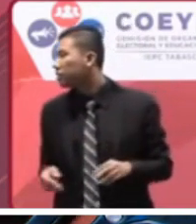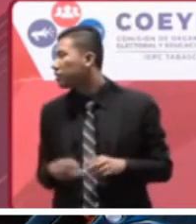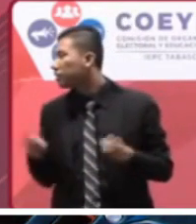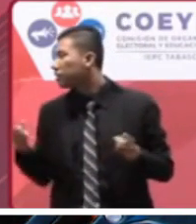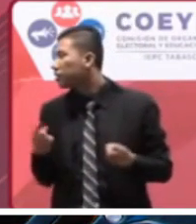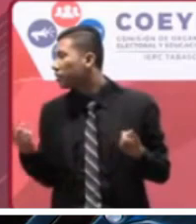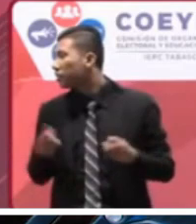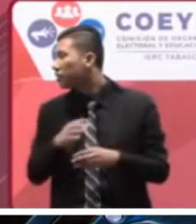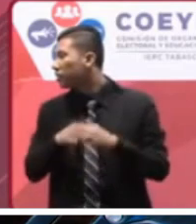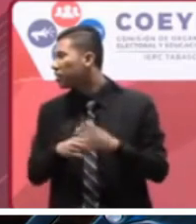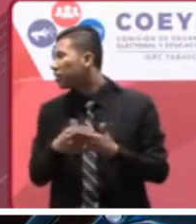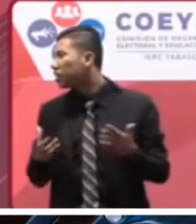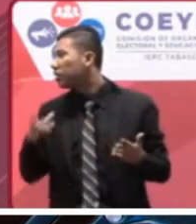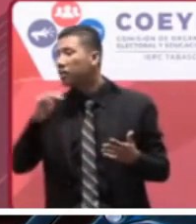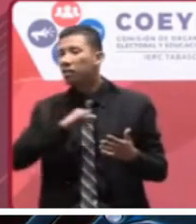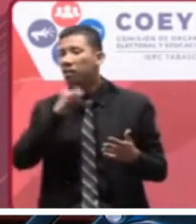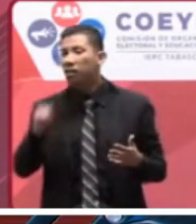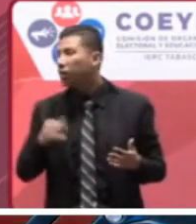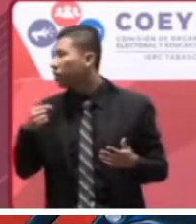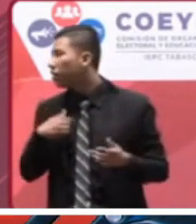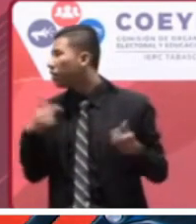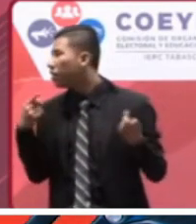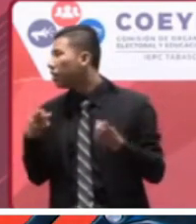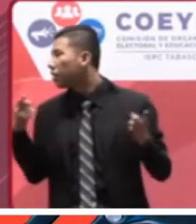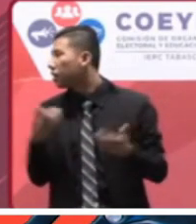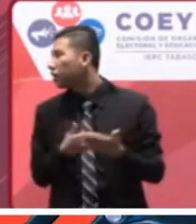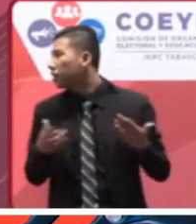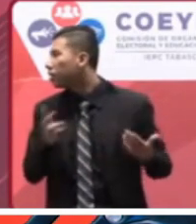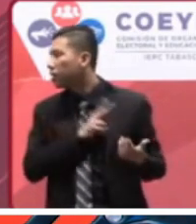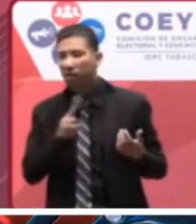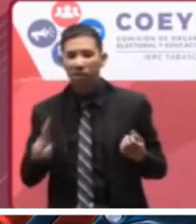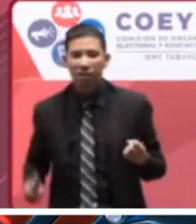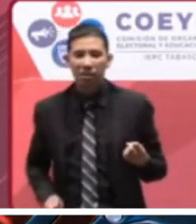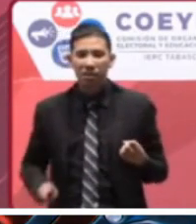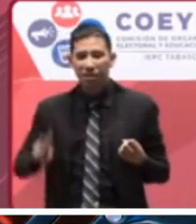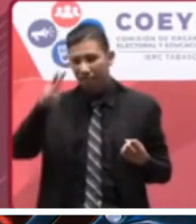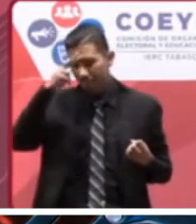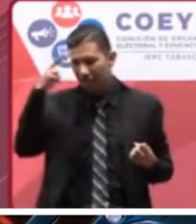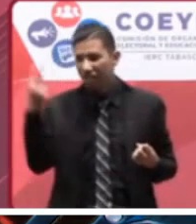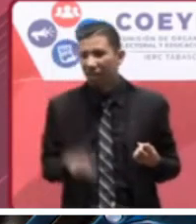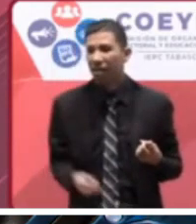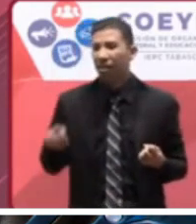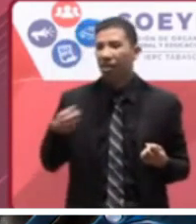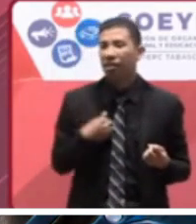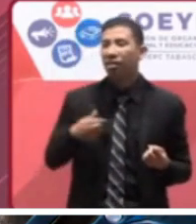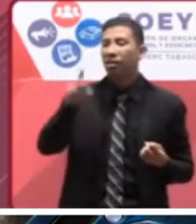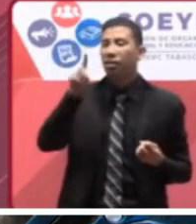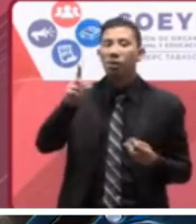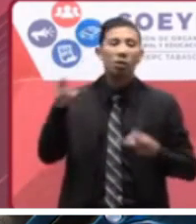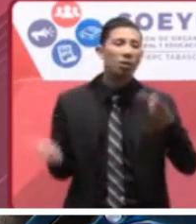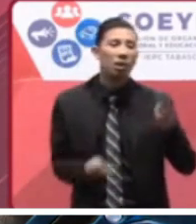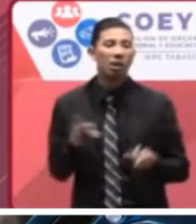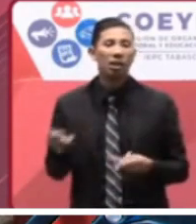si no lo conociéramos, sí le creeríamos. Si no conociéramos cómo le ha quitado diputados a